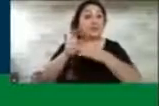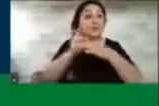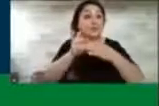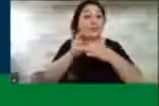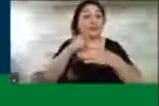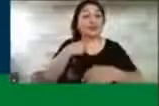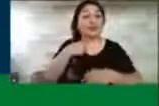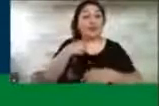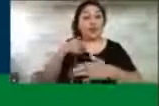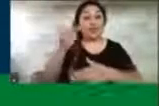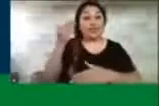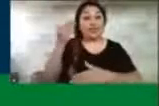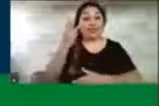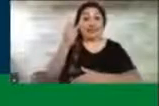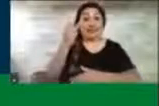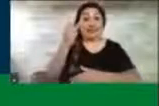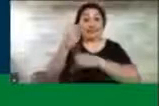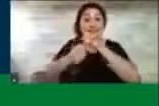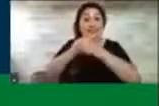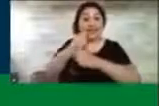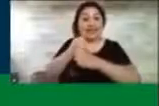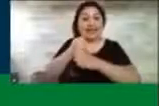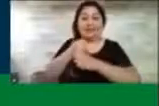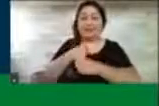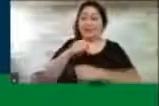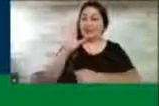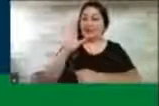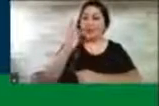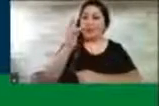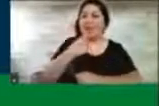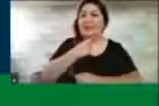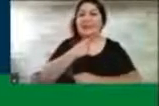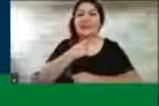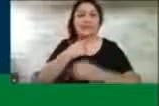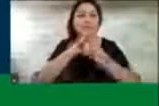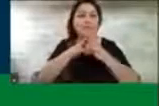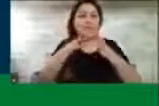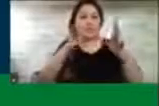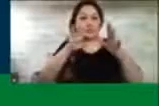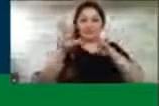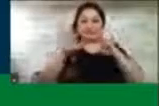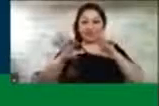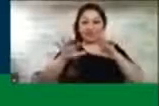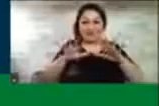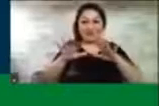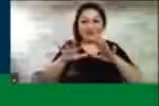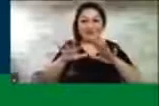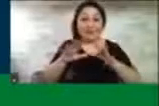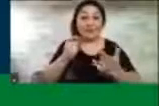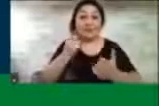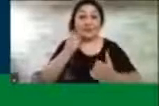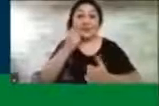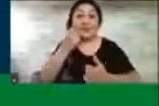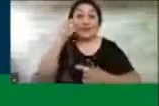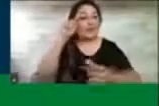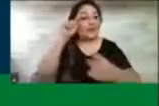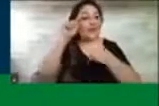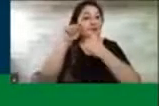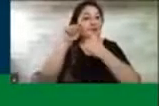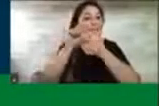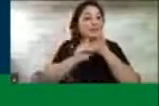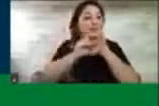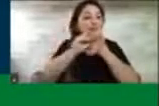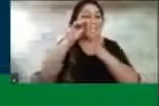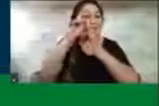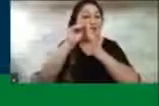darme cuenta que yo quería ser activista y me interesaban muchas cosas y dentro de mí interesaron mucho los objetivos del desarrollo sostenible